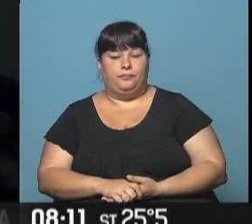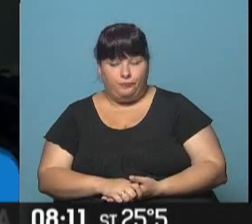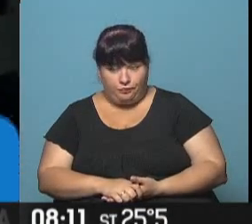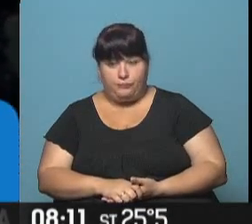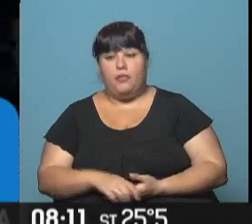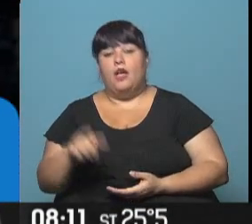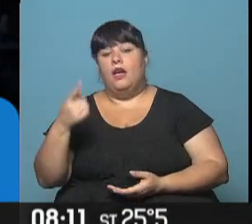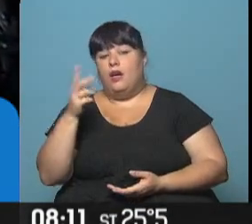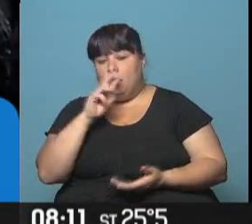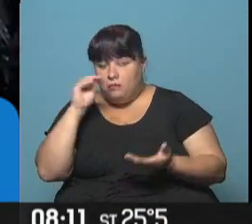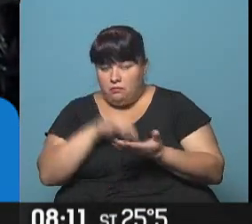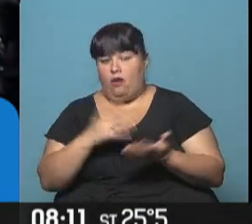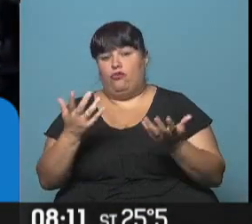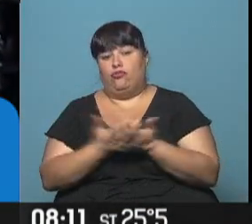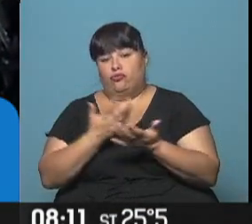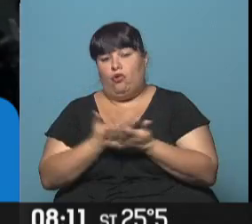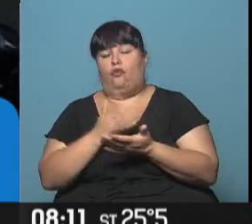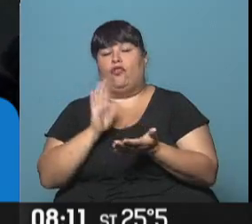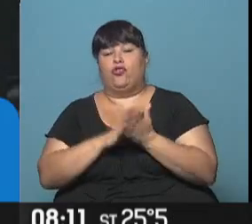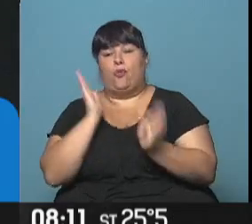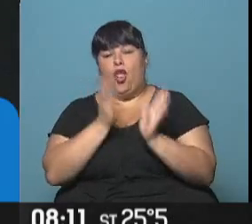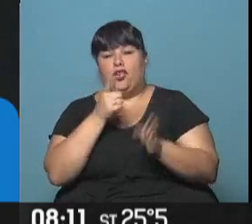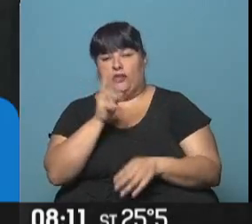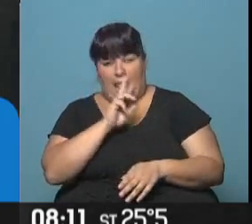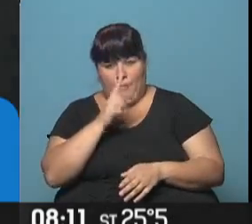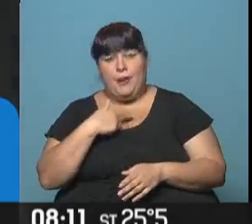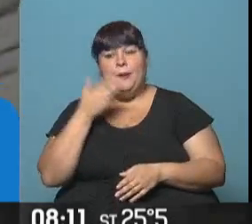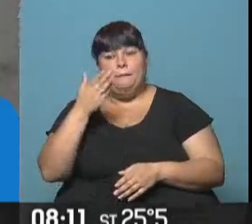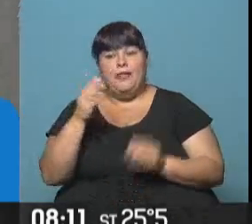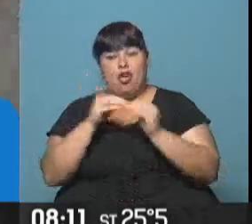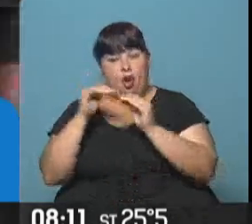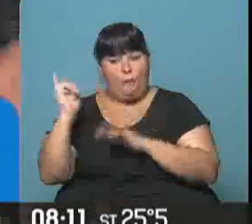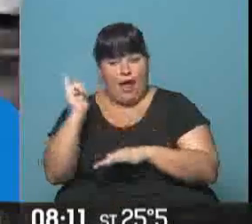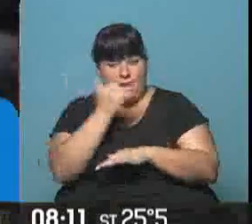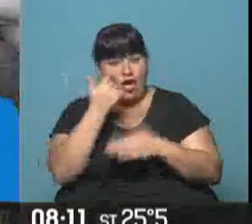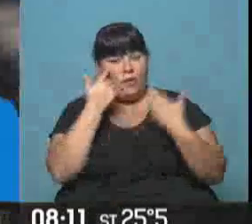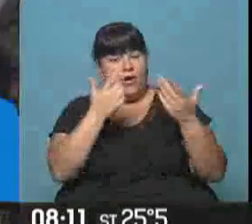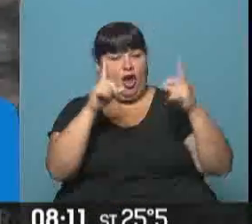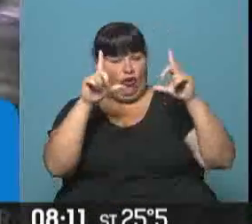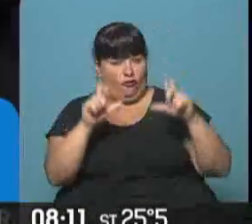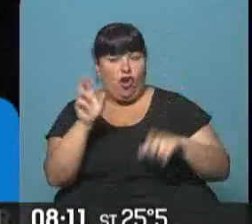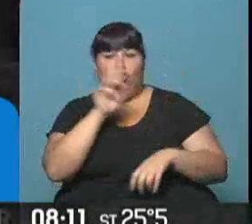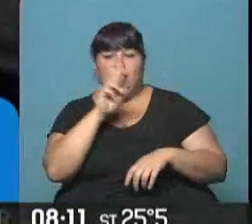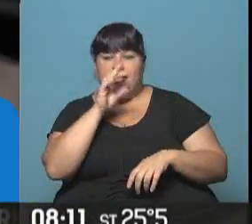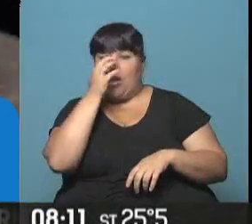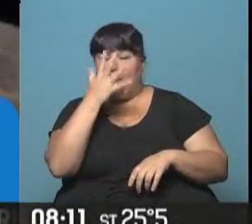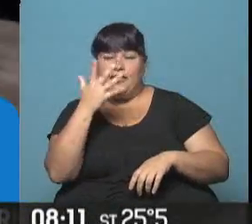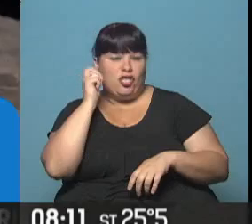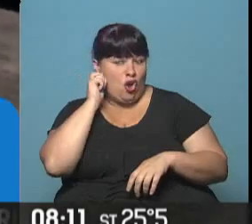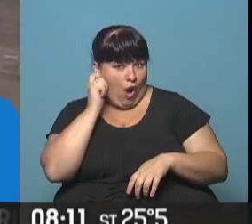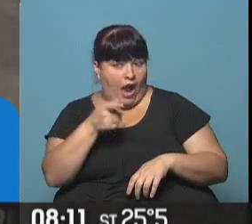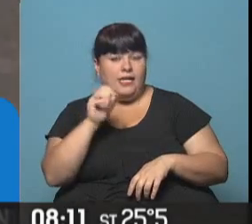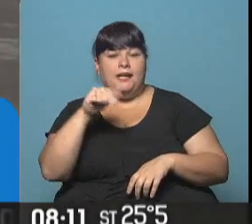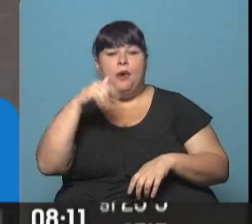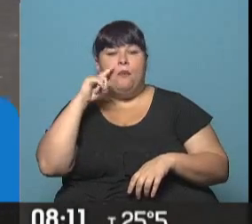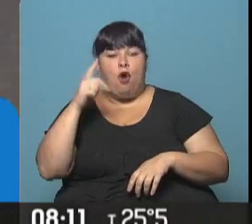Karin, una víctima más de la violencia de género. Le voy a pedir a Pipi, vamos a ver la foto. Esta chica de 25 años se